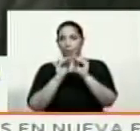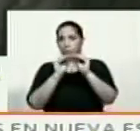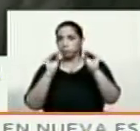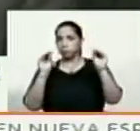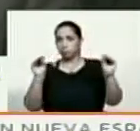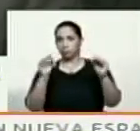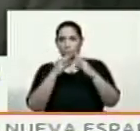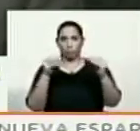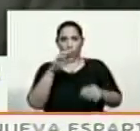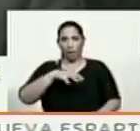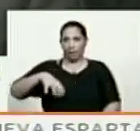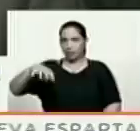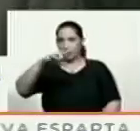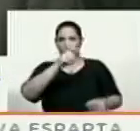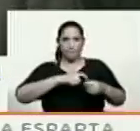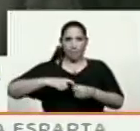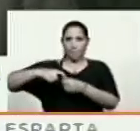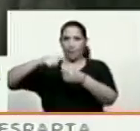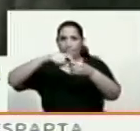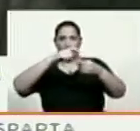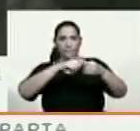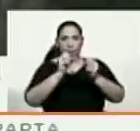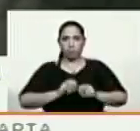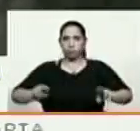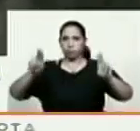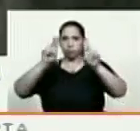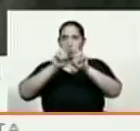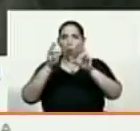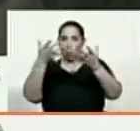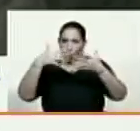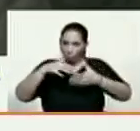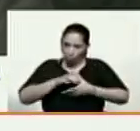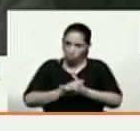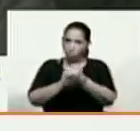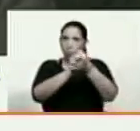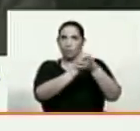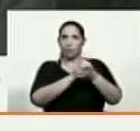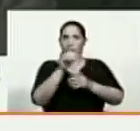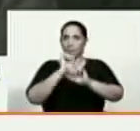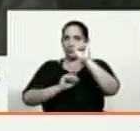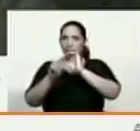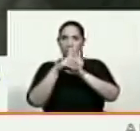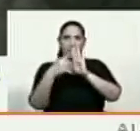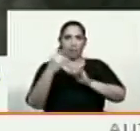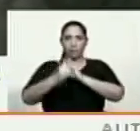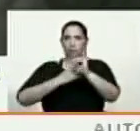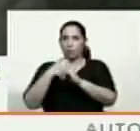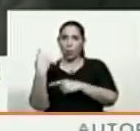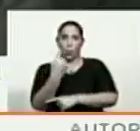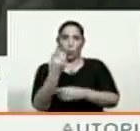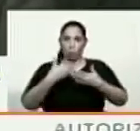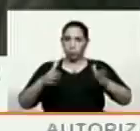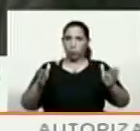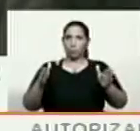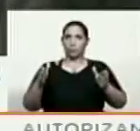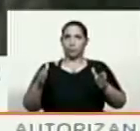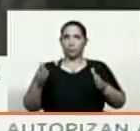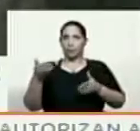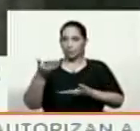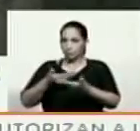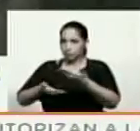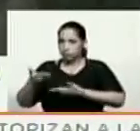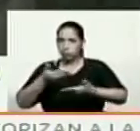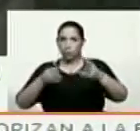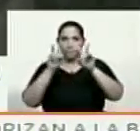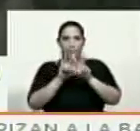todos los Estados miembros de Naciones Unidas a unirse en la defensa del derecho internacional como la única garantía para la coexistencia